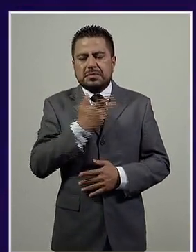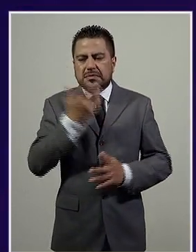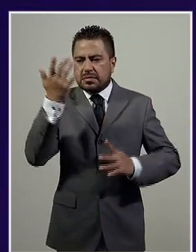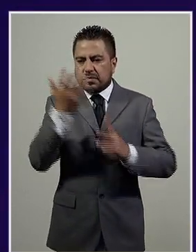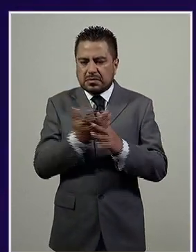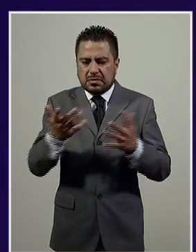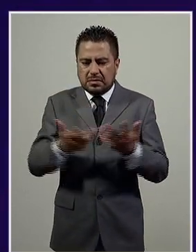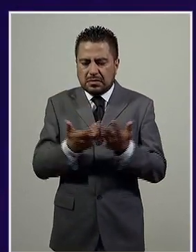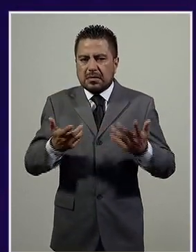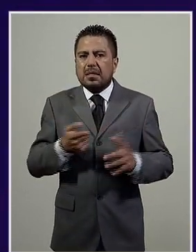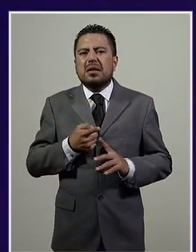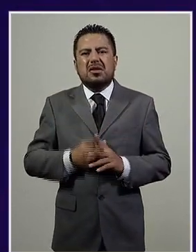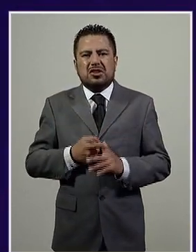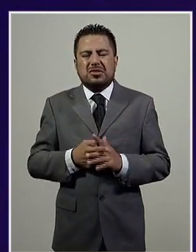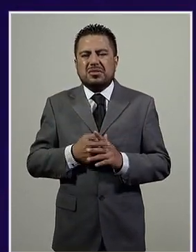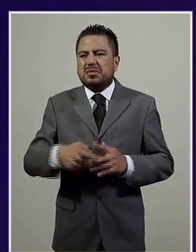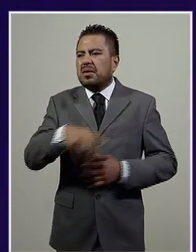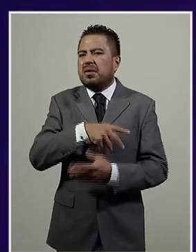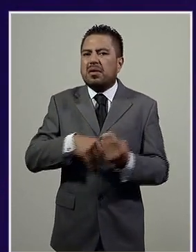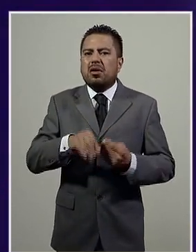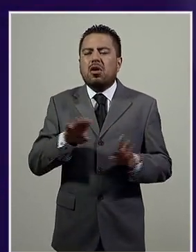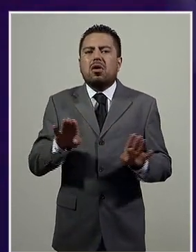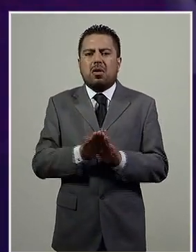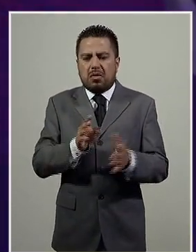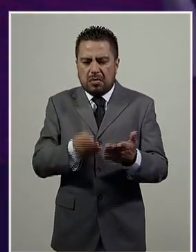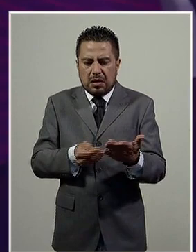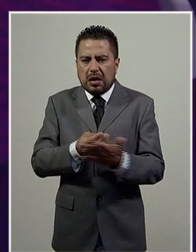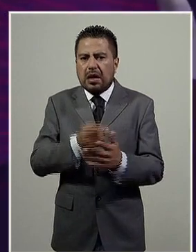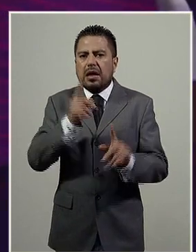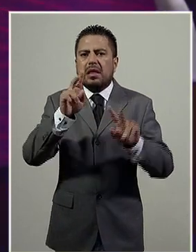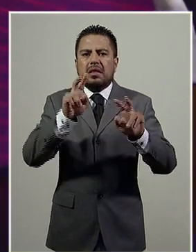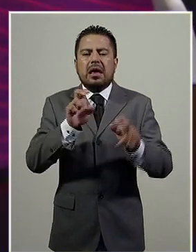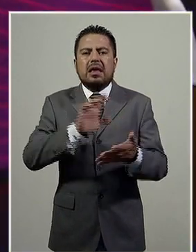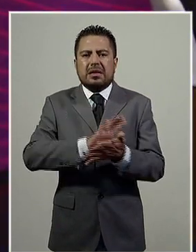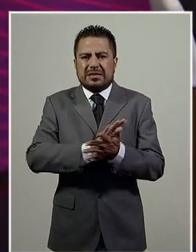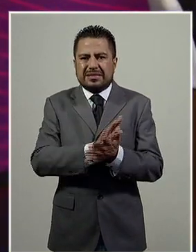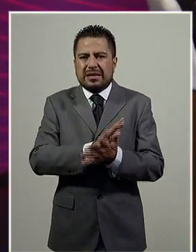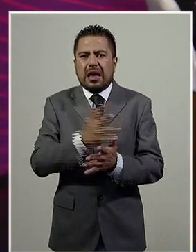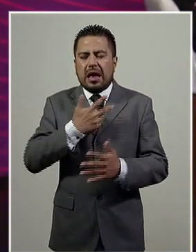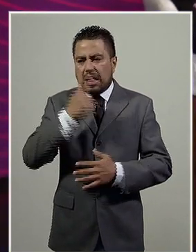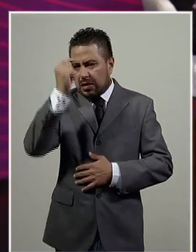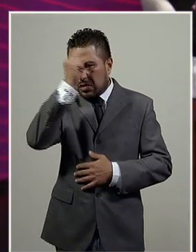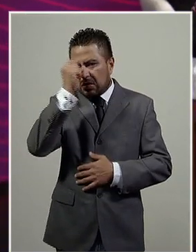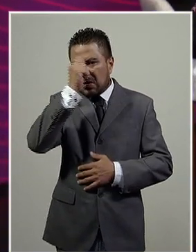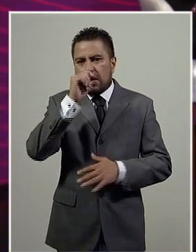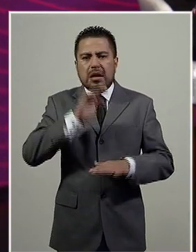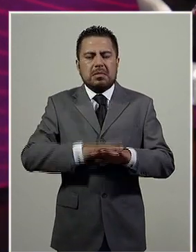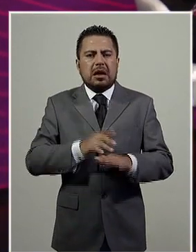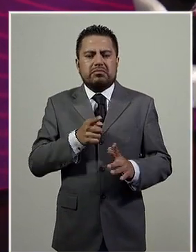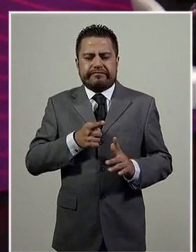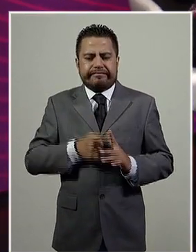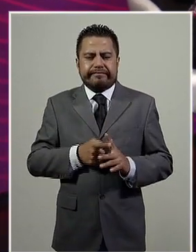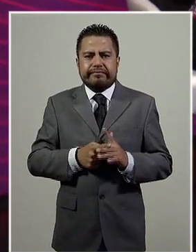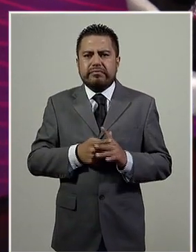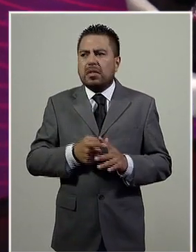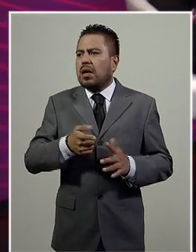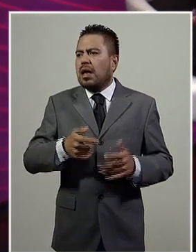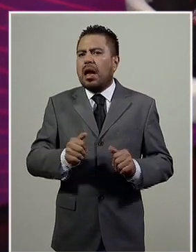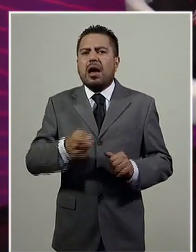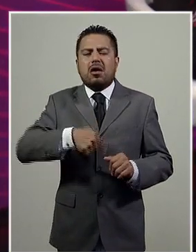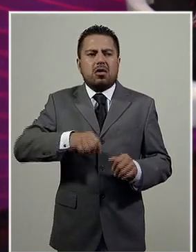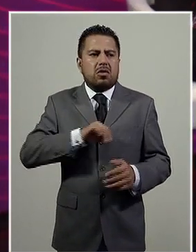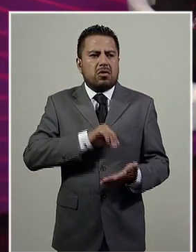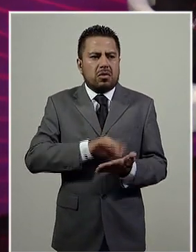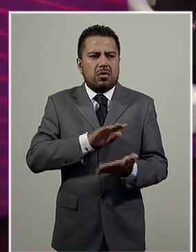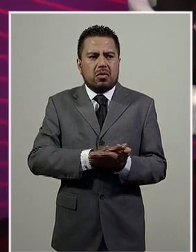división en economía sobre cómo se aborda este tema de la discriminación. Hay como teorías que son muy de economistas y ya estamos empezando a